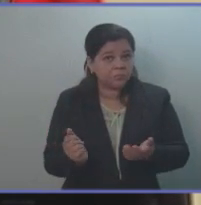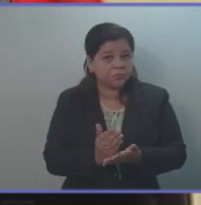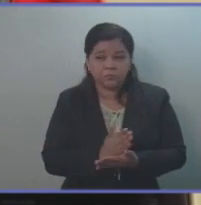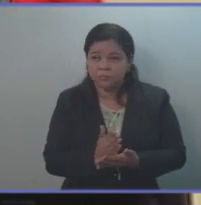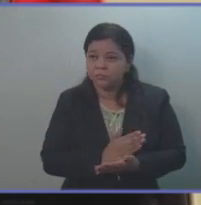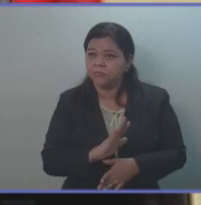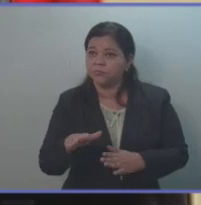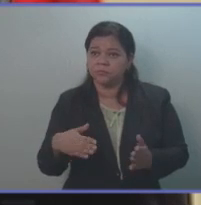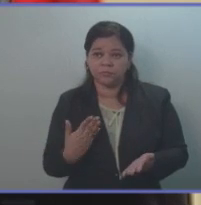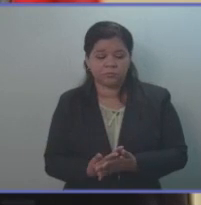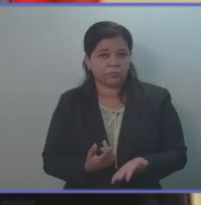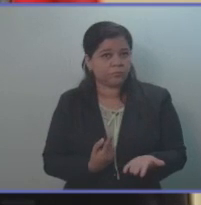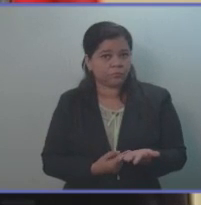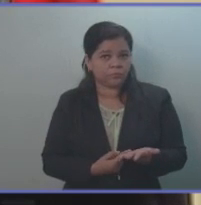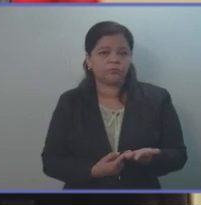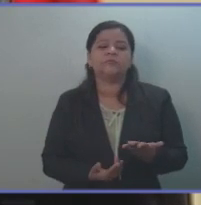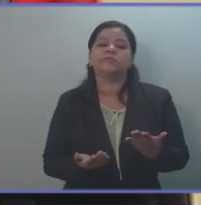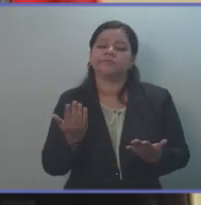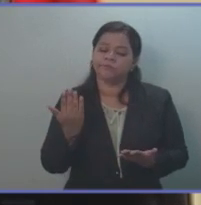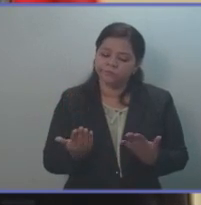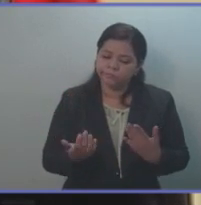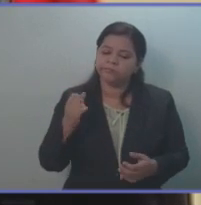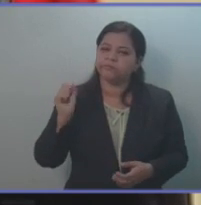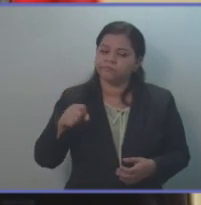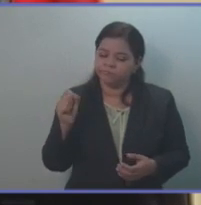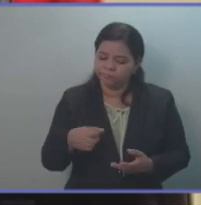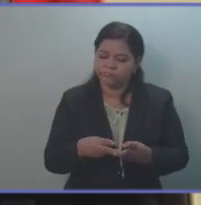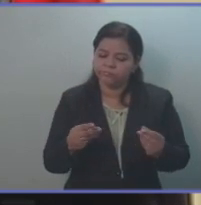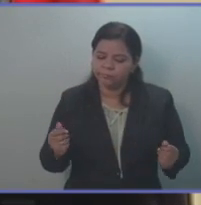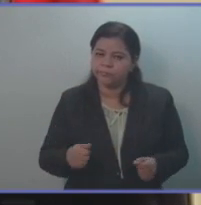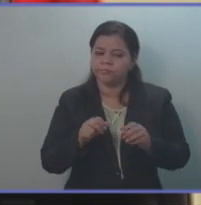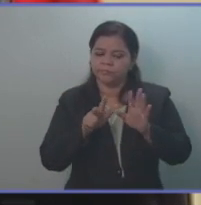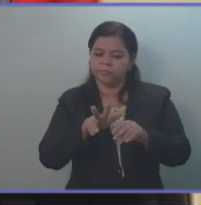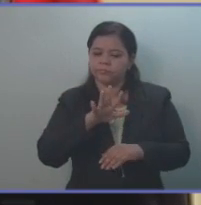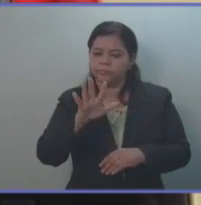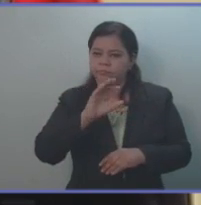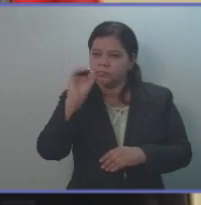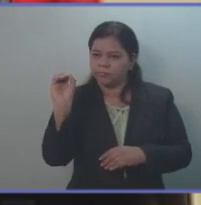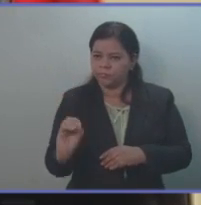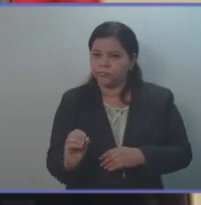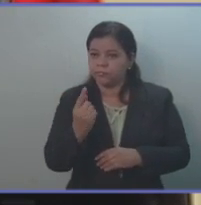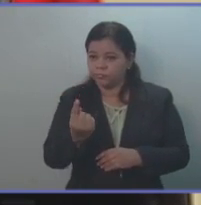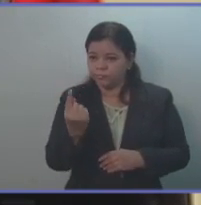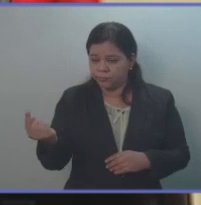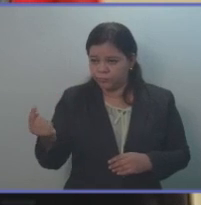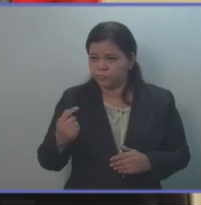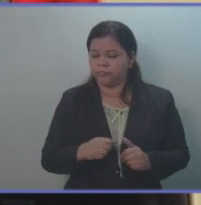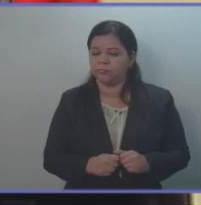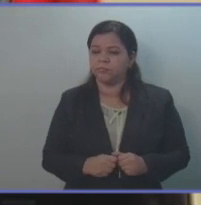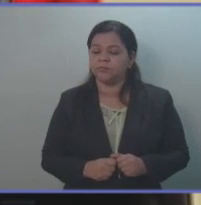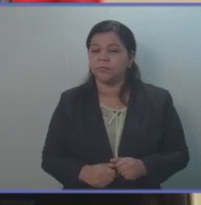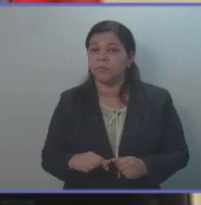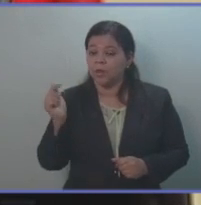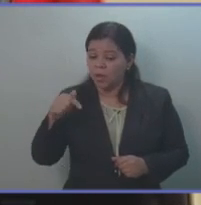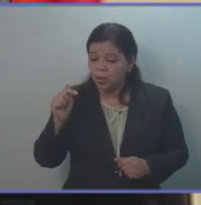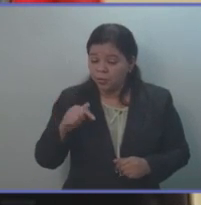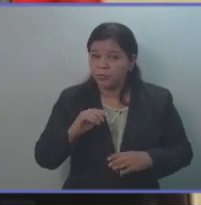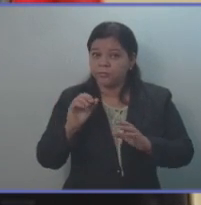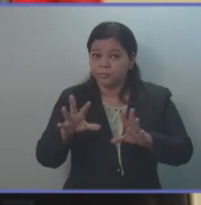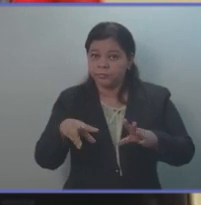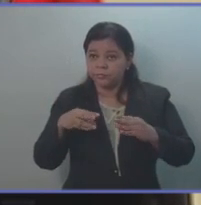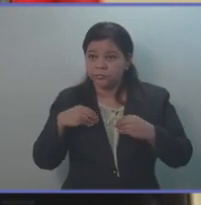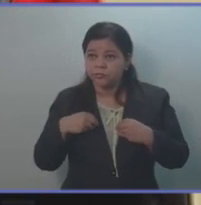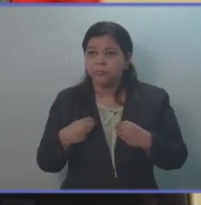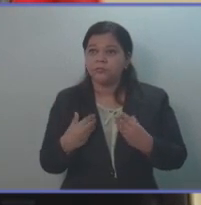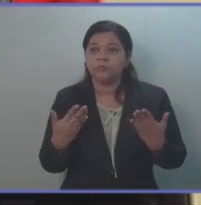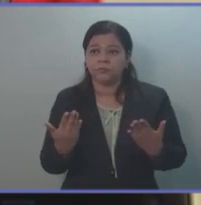todos los casos, sí llevaría solución a un 85% de los empleados actuales. Esta medida aplicaría